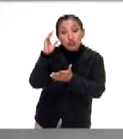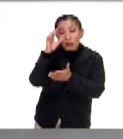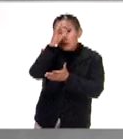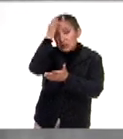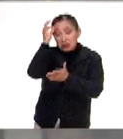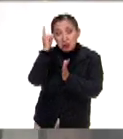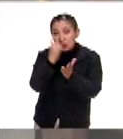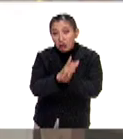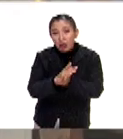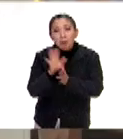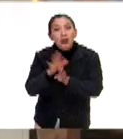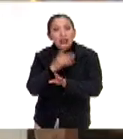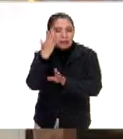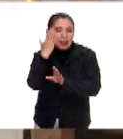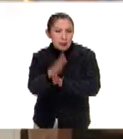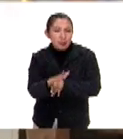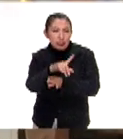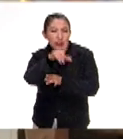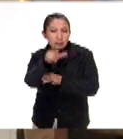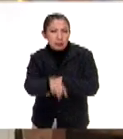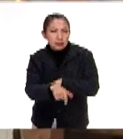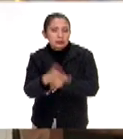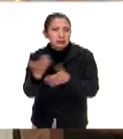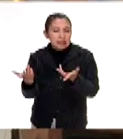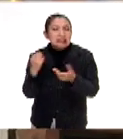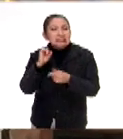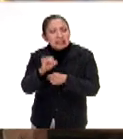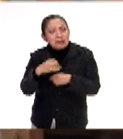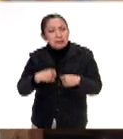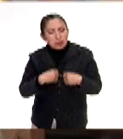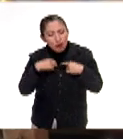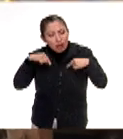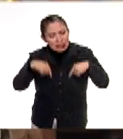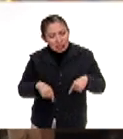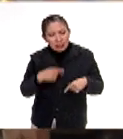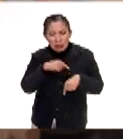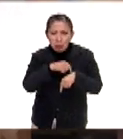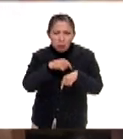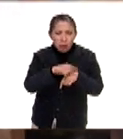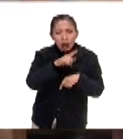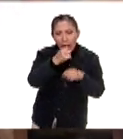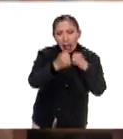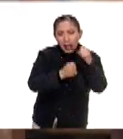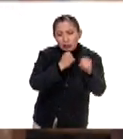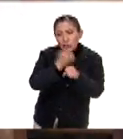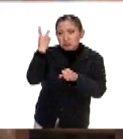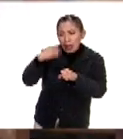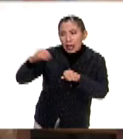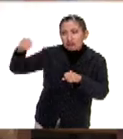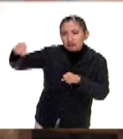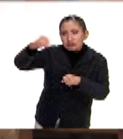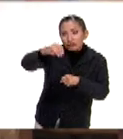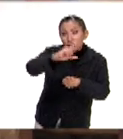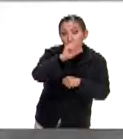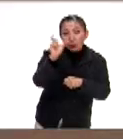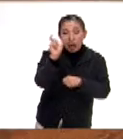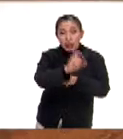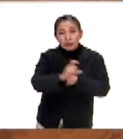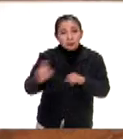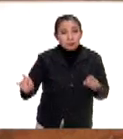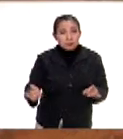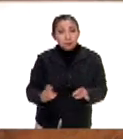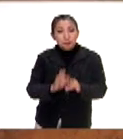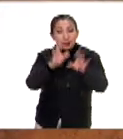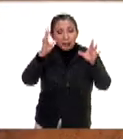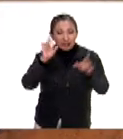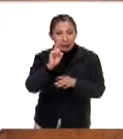Frida Kahlo, porque como sabemos, pues ella sí vivió poco tiempo aquí, años en los que estuvo viajando, y cuando después